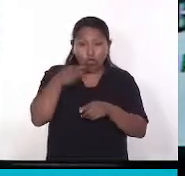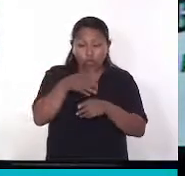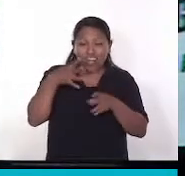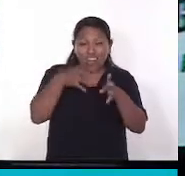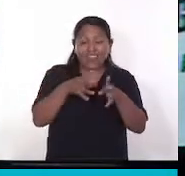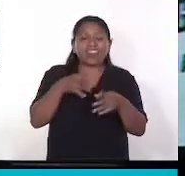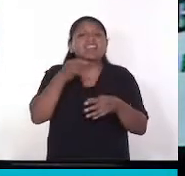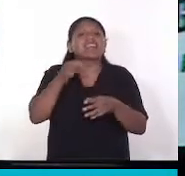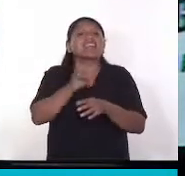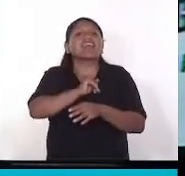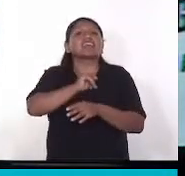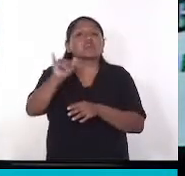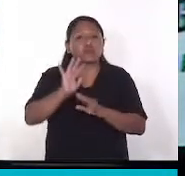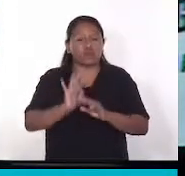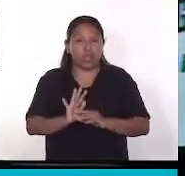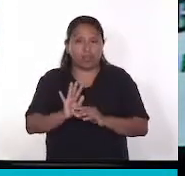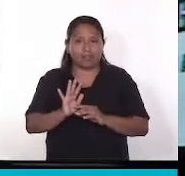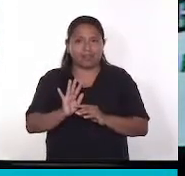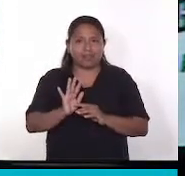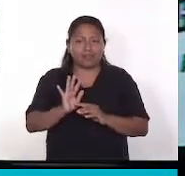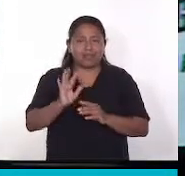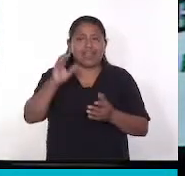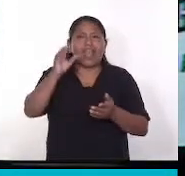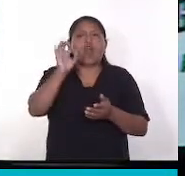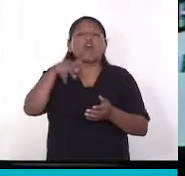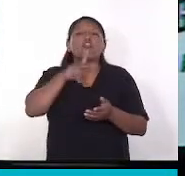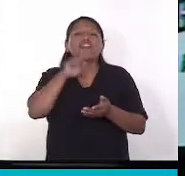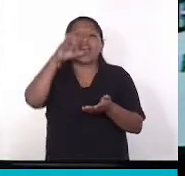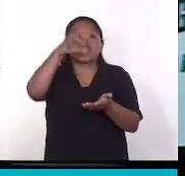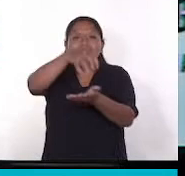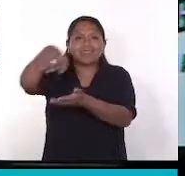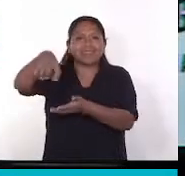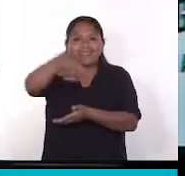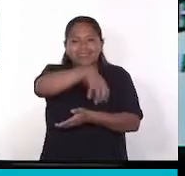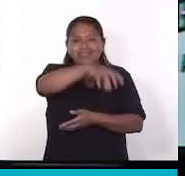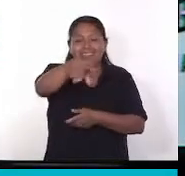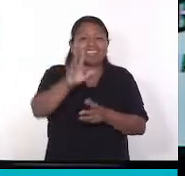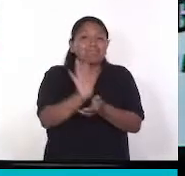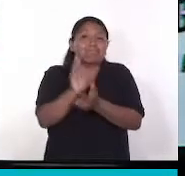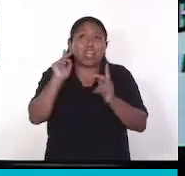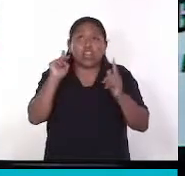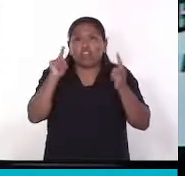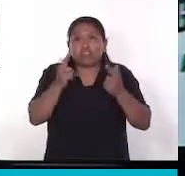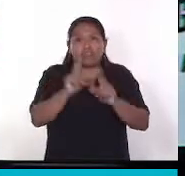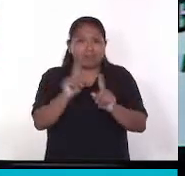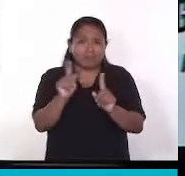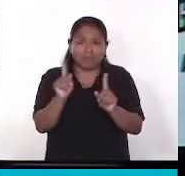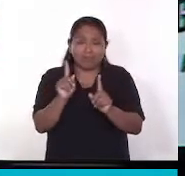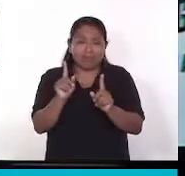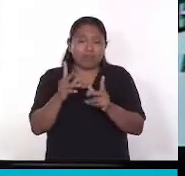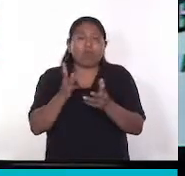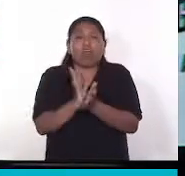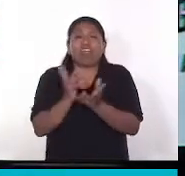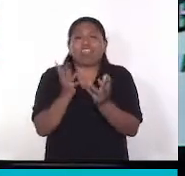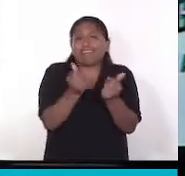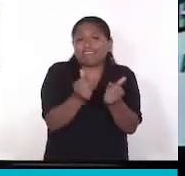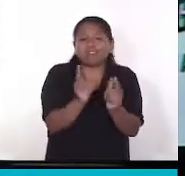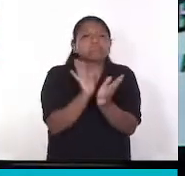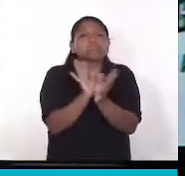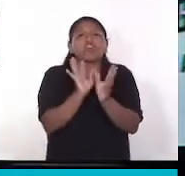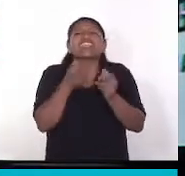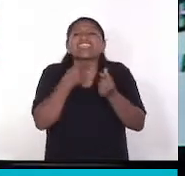de las bases de la OTAN en la zona, que no son inocentes, ni tienen que ver con un principio de defensa, sino que pretenden hacer un